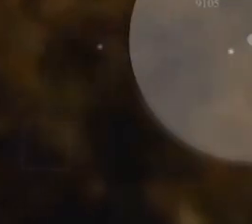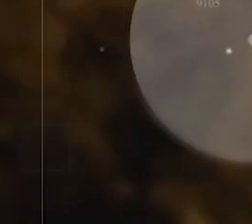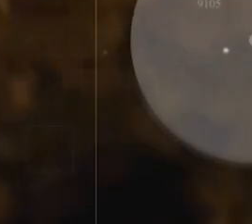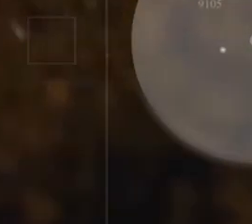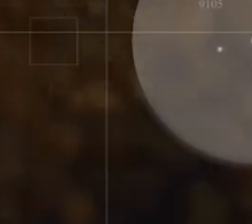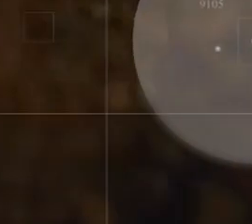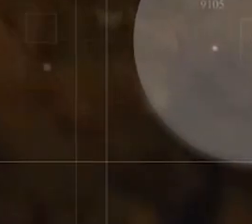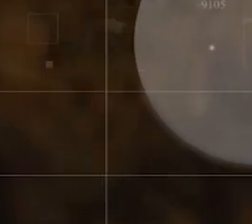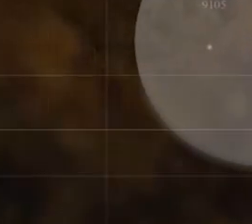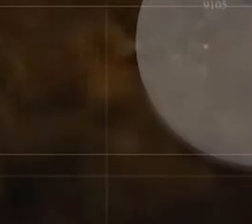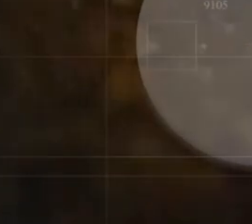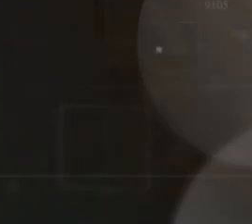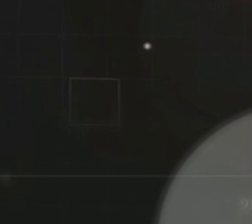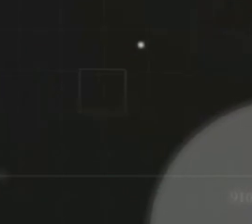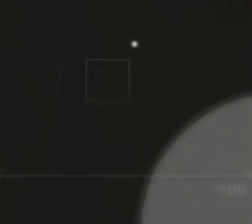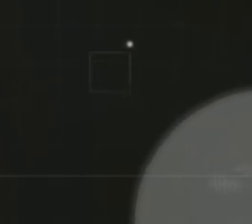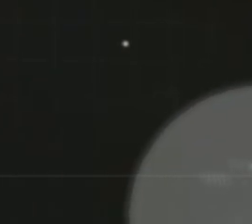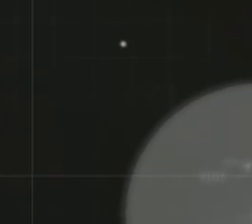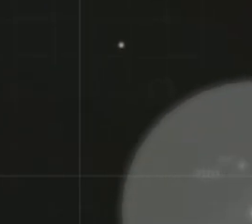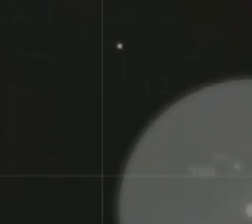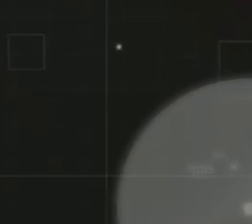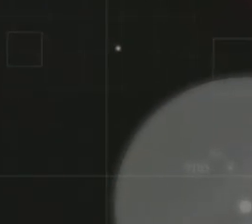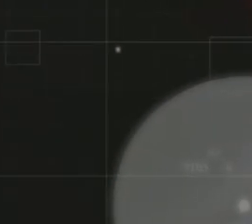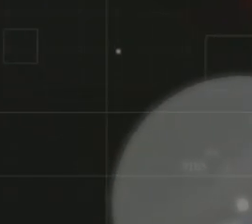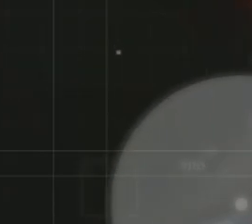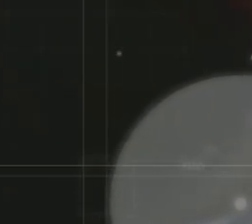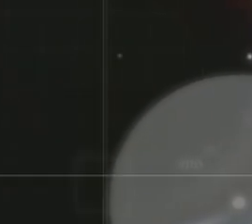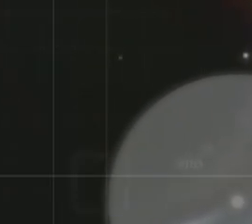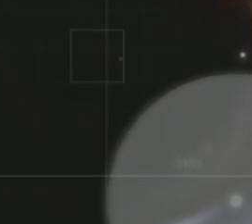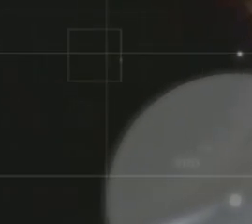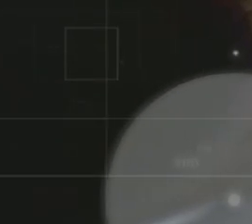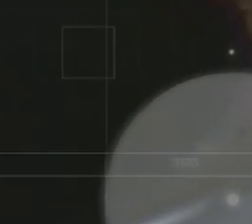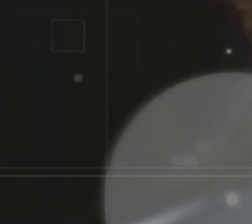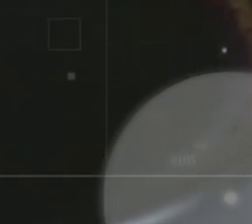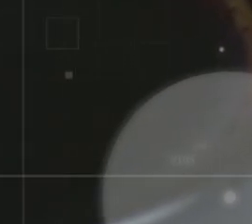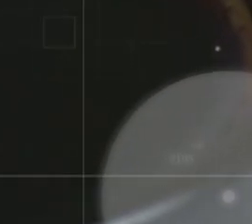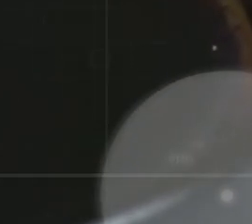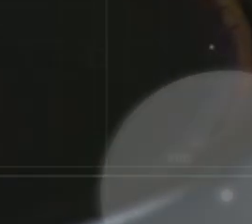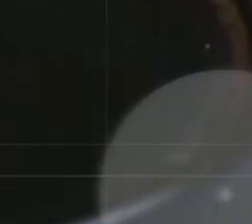presentó Café Científico en tu casa.